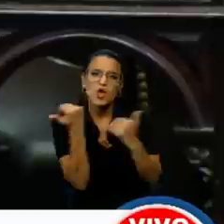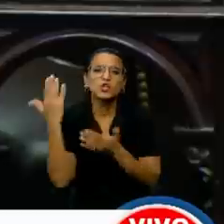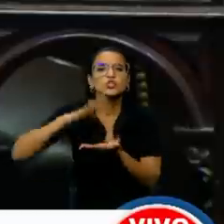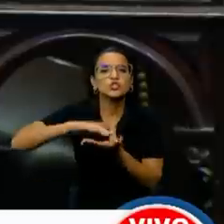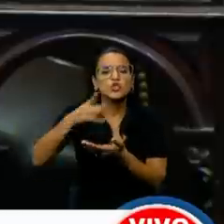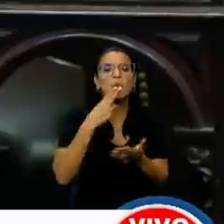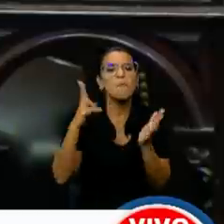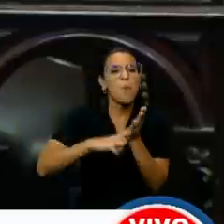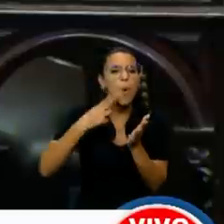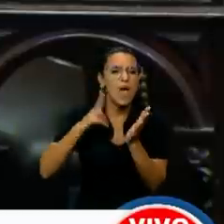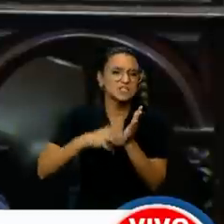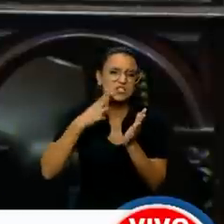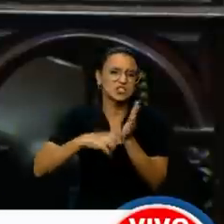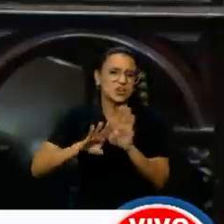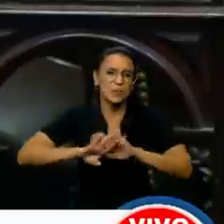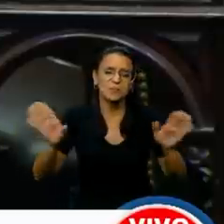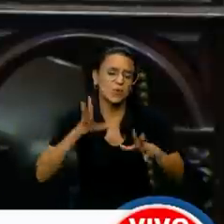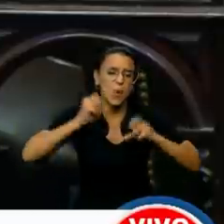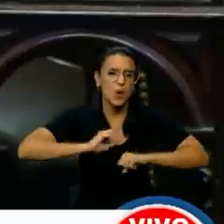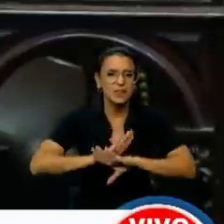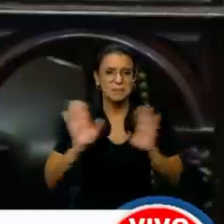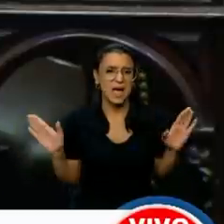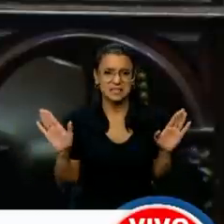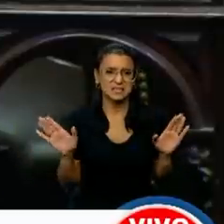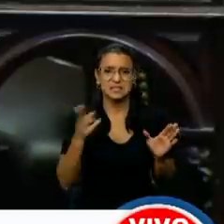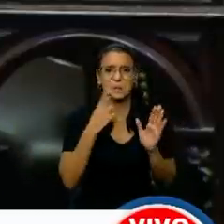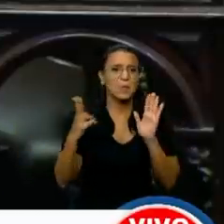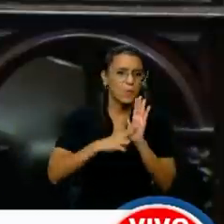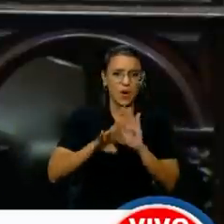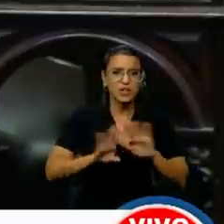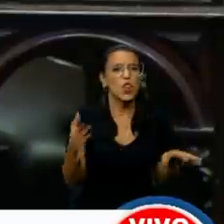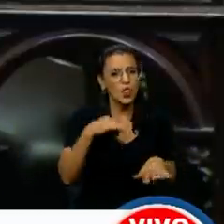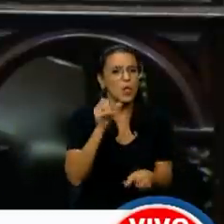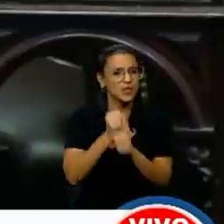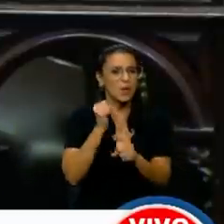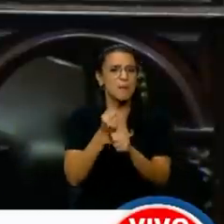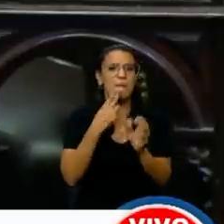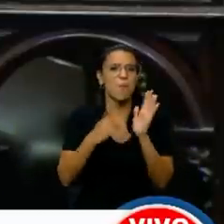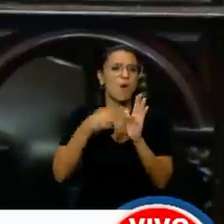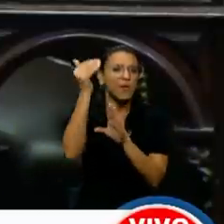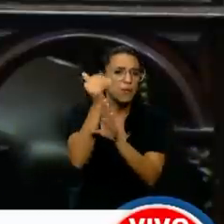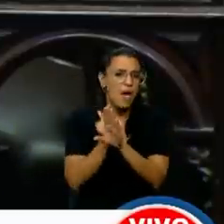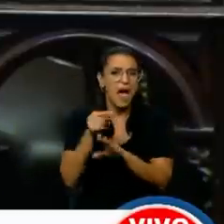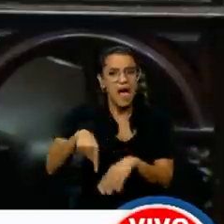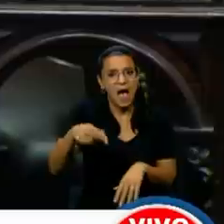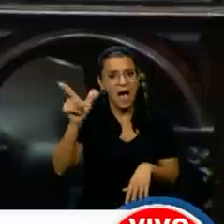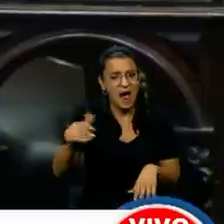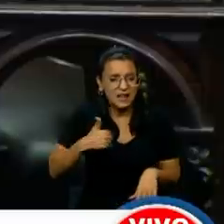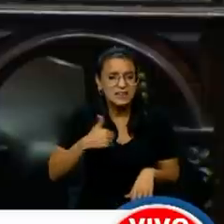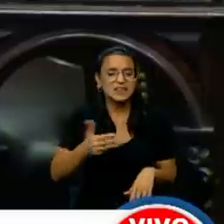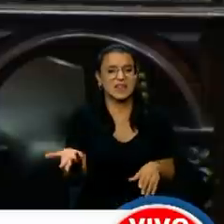impositiva que no se aguantan más impuestos y que hay que trabajar para bajar los impuestos en la argentina-